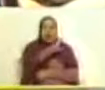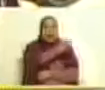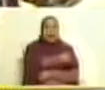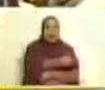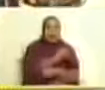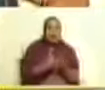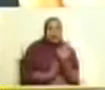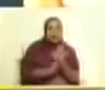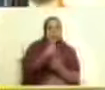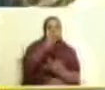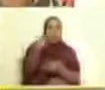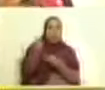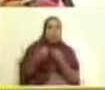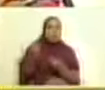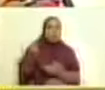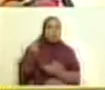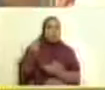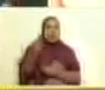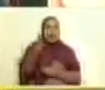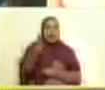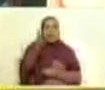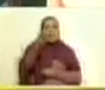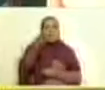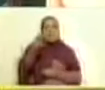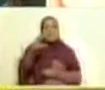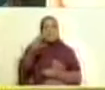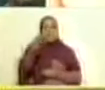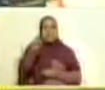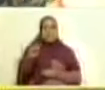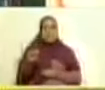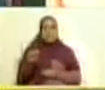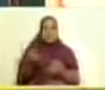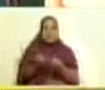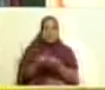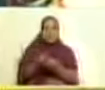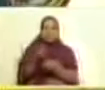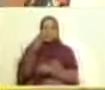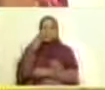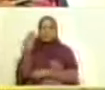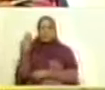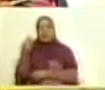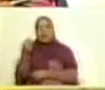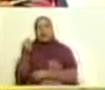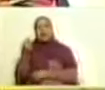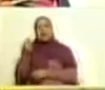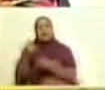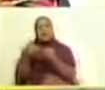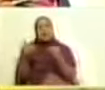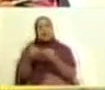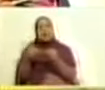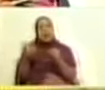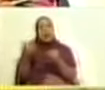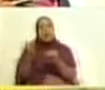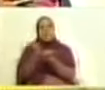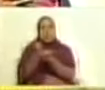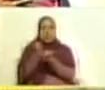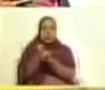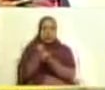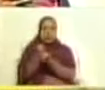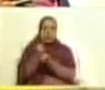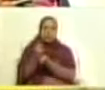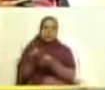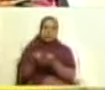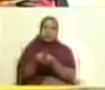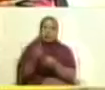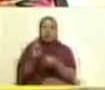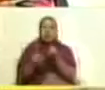emergentes de los BRICS. En ese camino estamos y va a haber buenas noticias en este año sobre ese camino